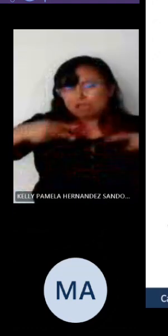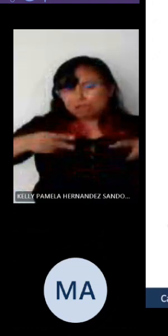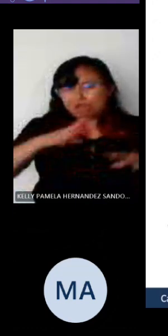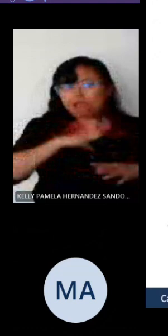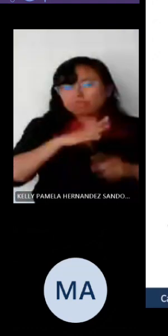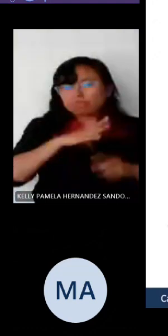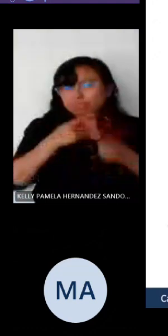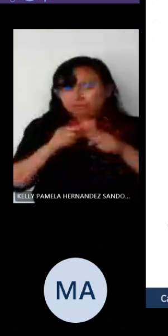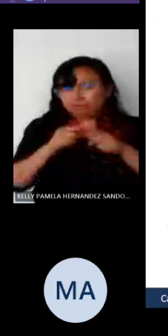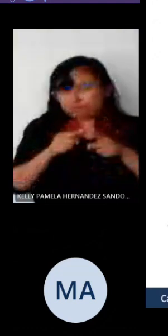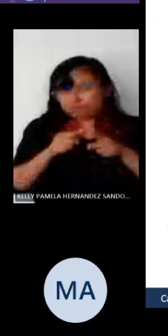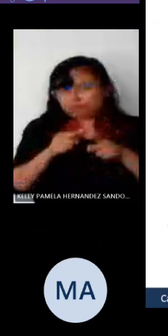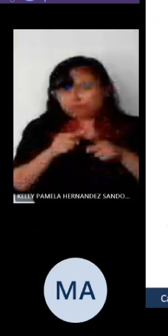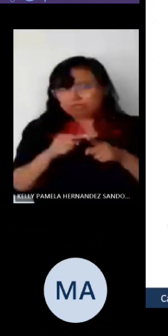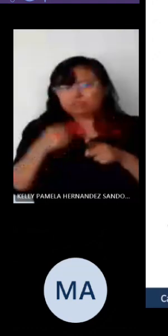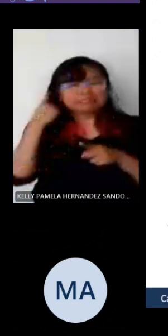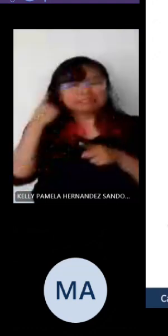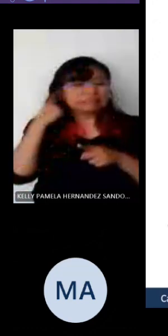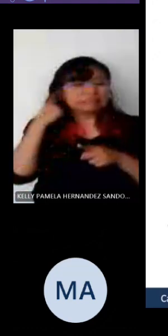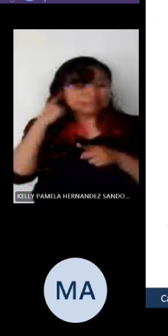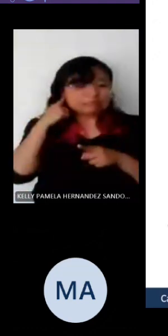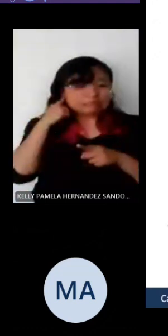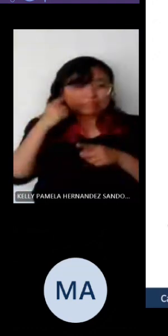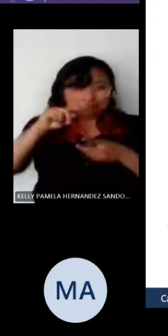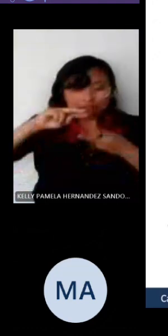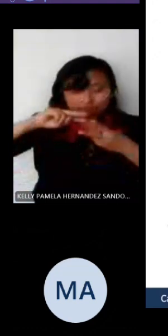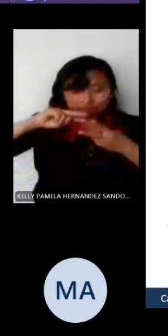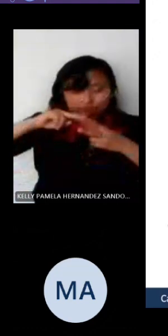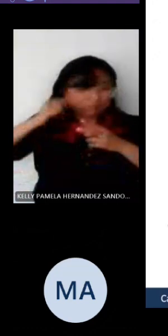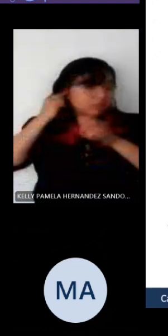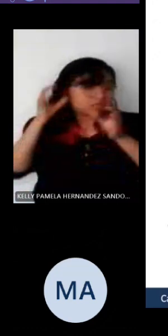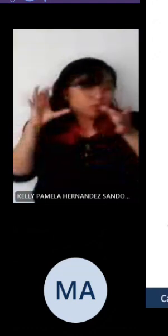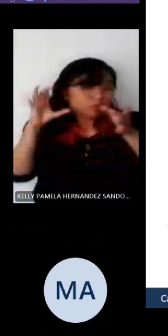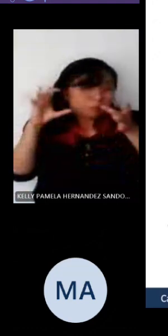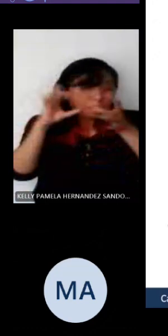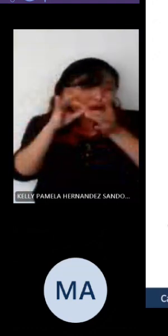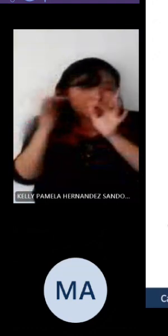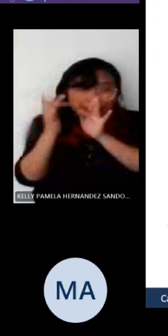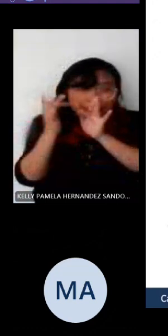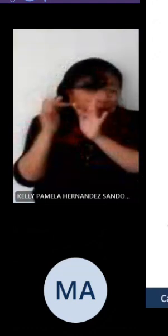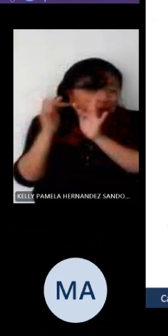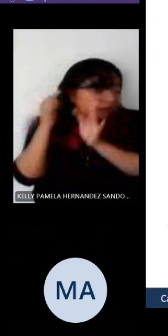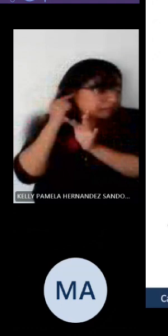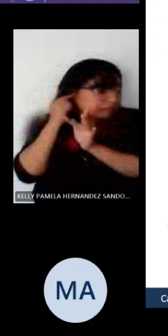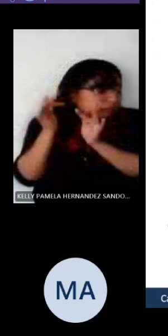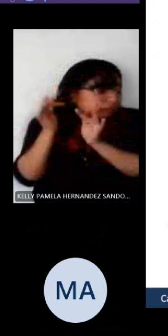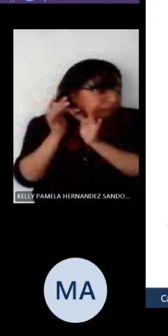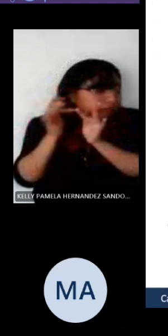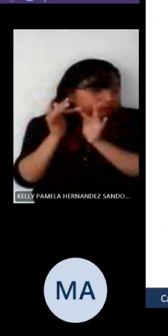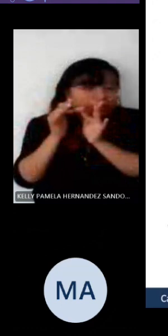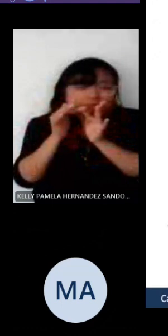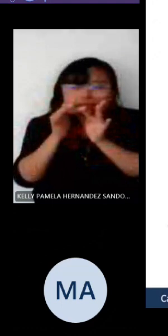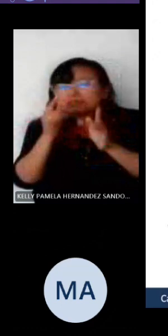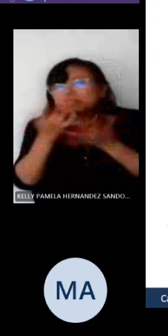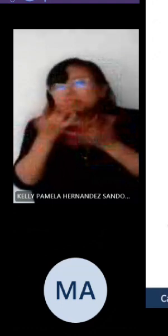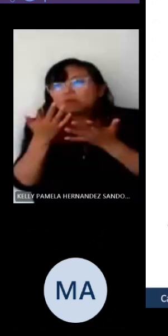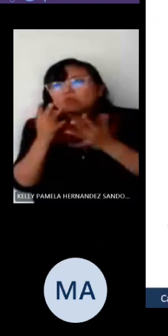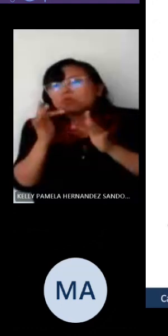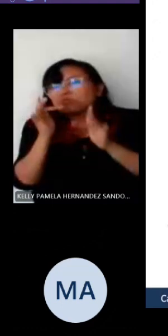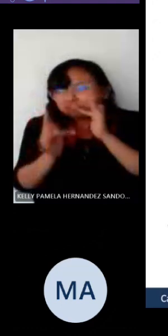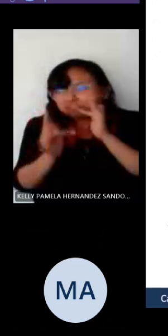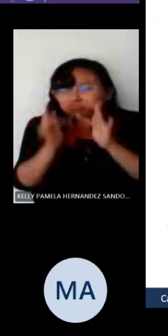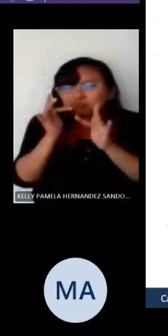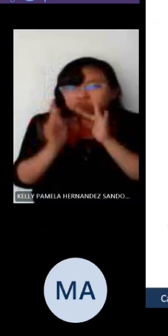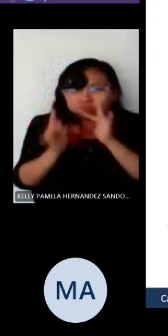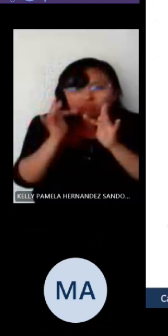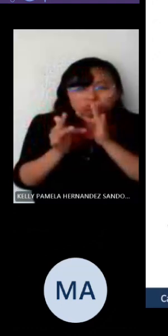Usher, desestabilizan estos enlaces que comunican a estas células que se llaman estereocilios y entonces